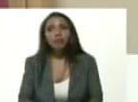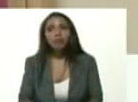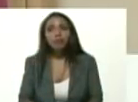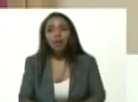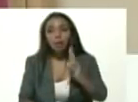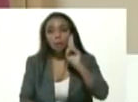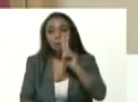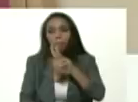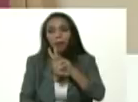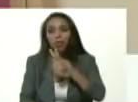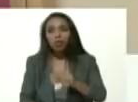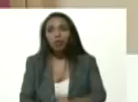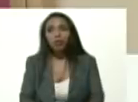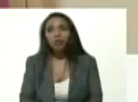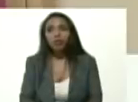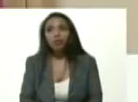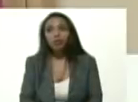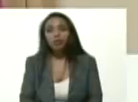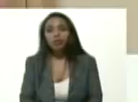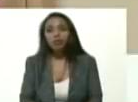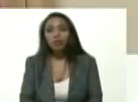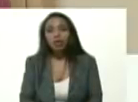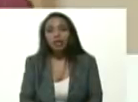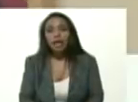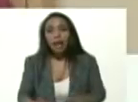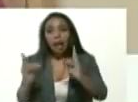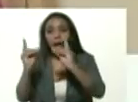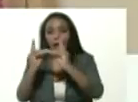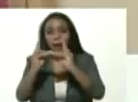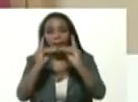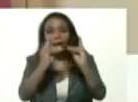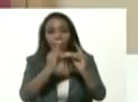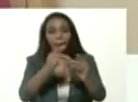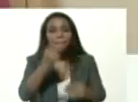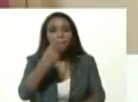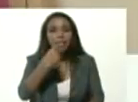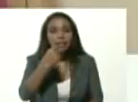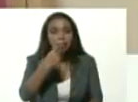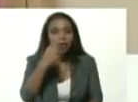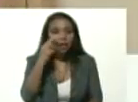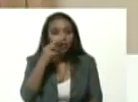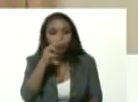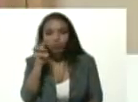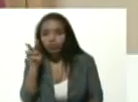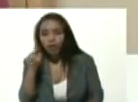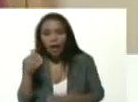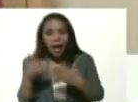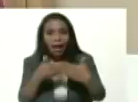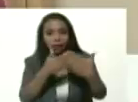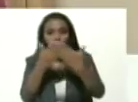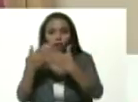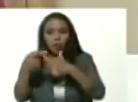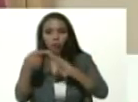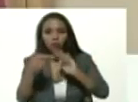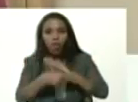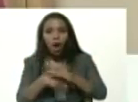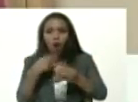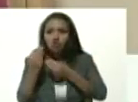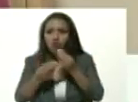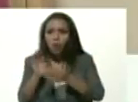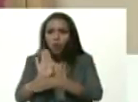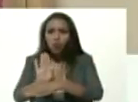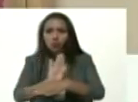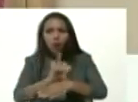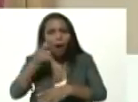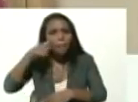viendo cada cama, viendo cada medicina, estudiando a profundidad para ver cómo cuidar a